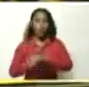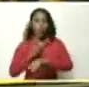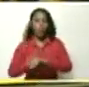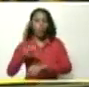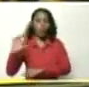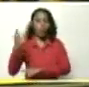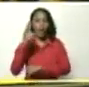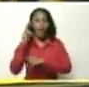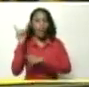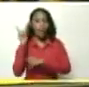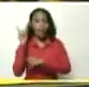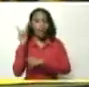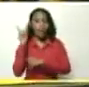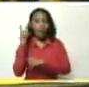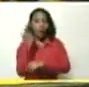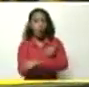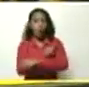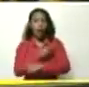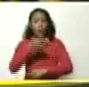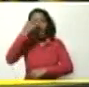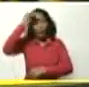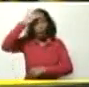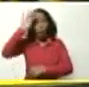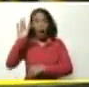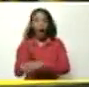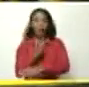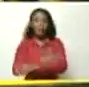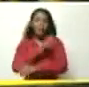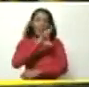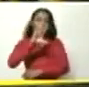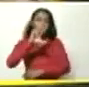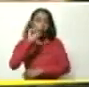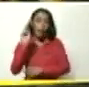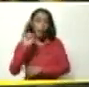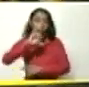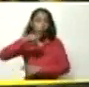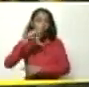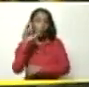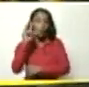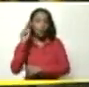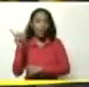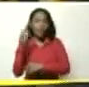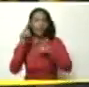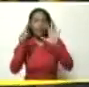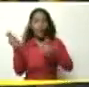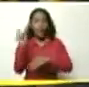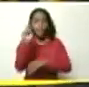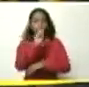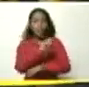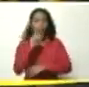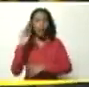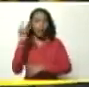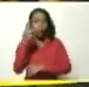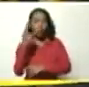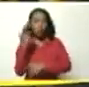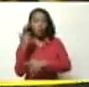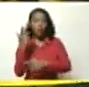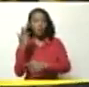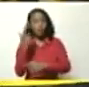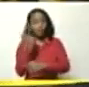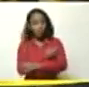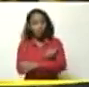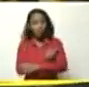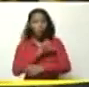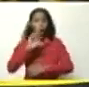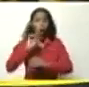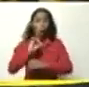caso de los que recibieron la vacuna Abdala, antes del 30 de junio, es decir, que tengan más de 6 meses de colocarse la segunda dosis o la tercera